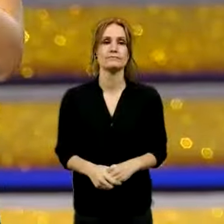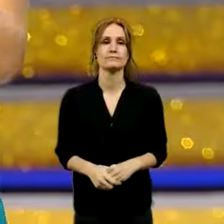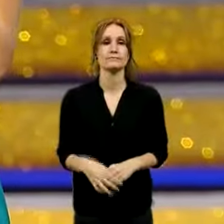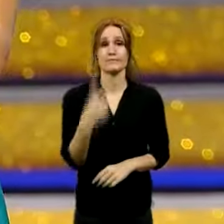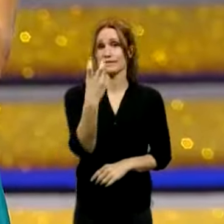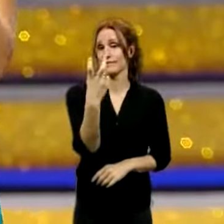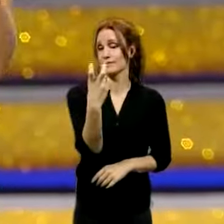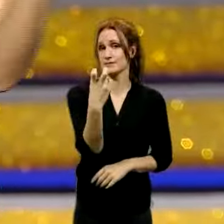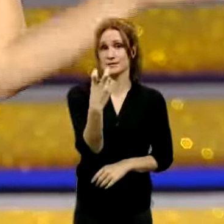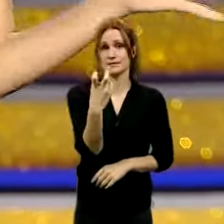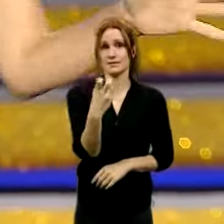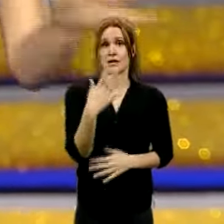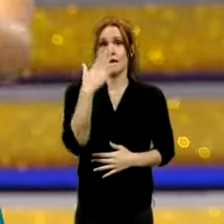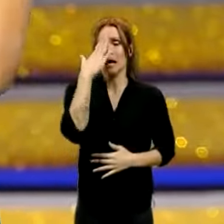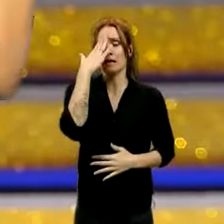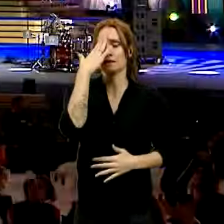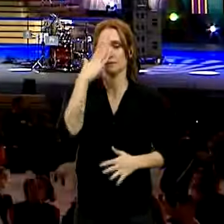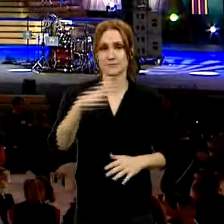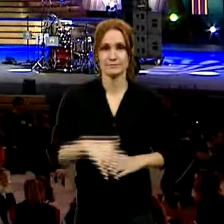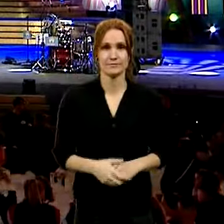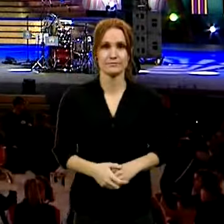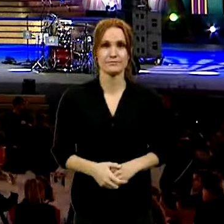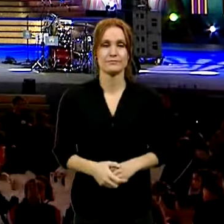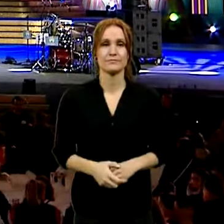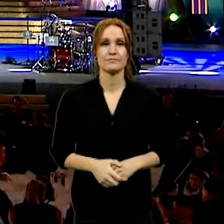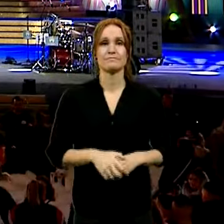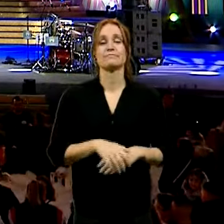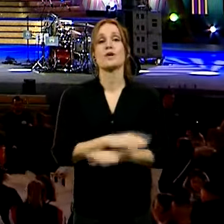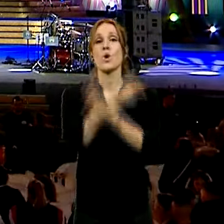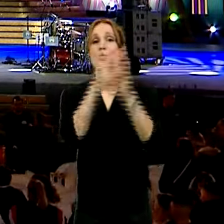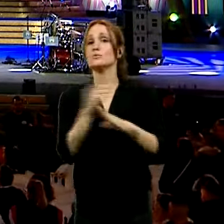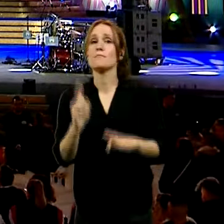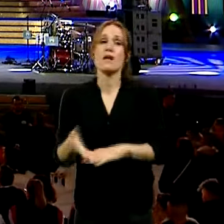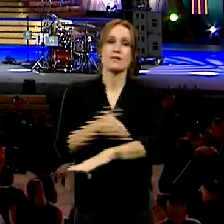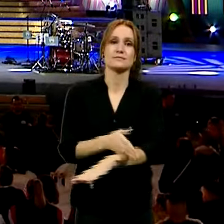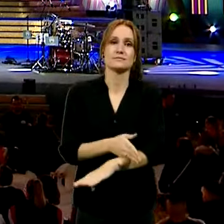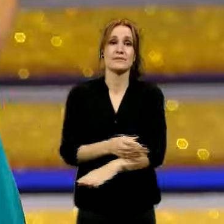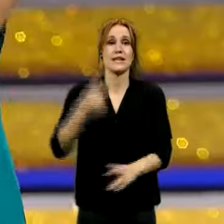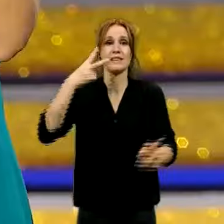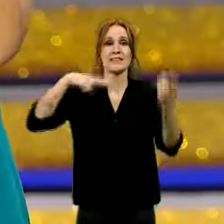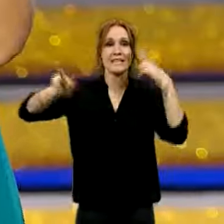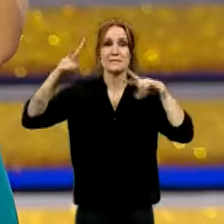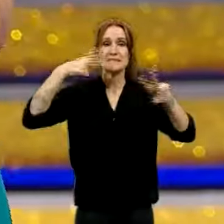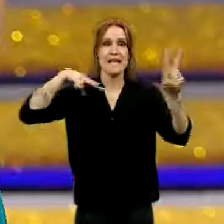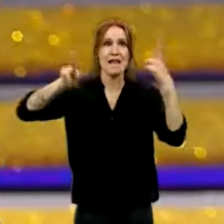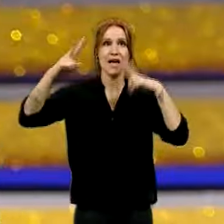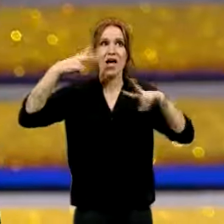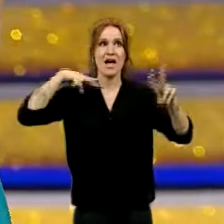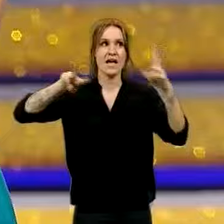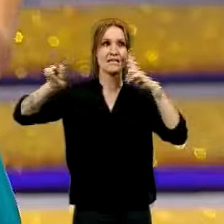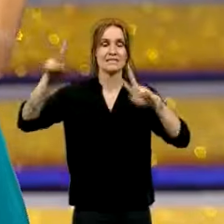murgas. ¡Ay! ¡Ay! Vamos con la penúltima murga, que es... despistada.